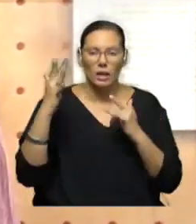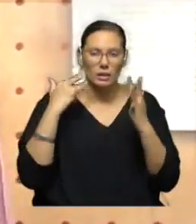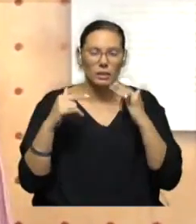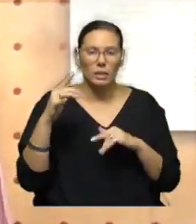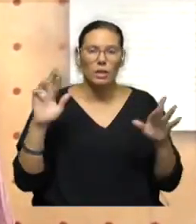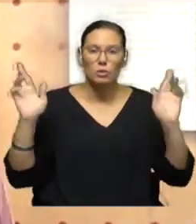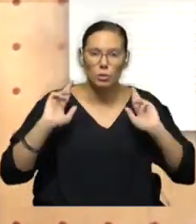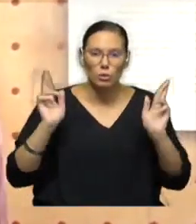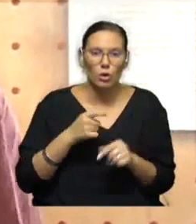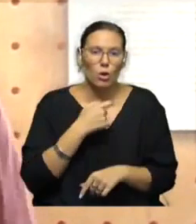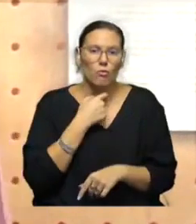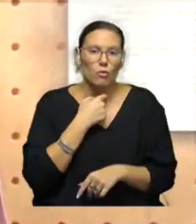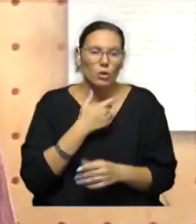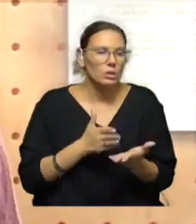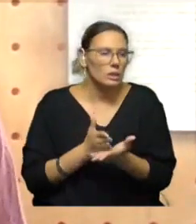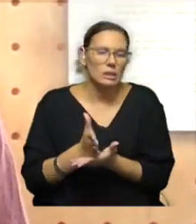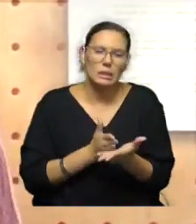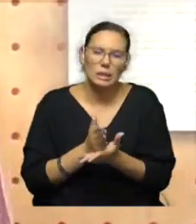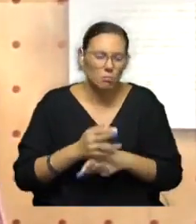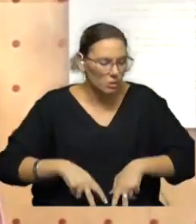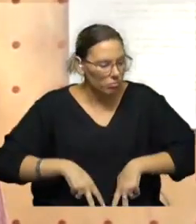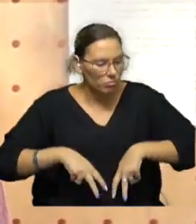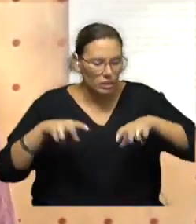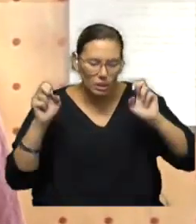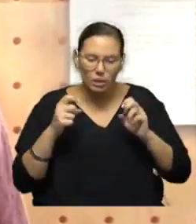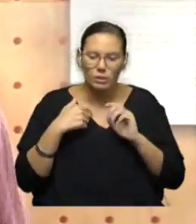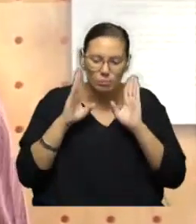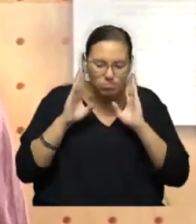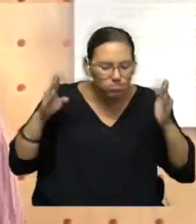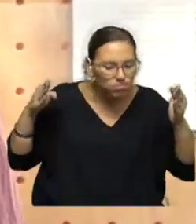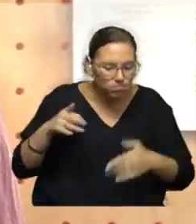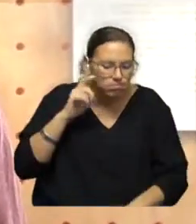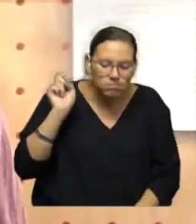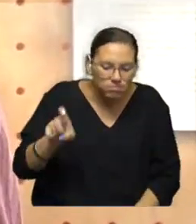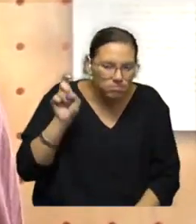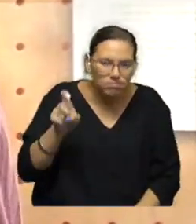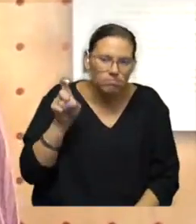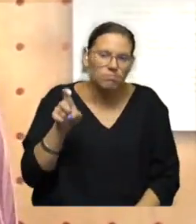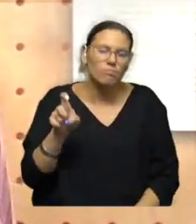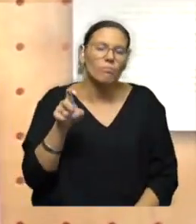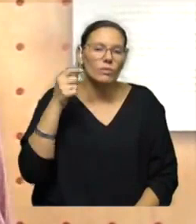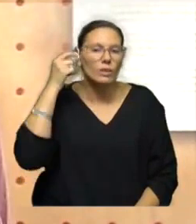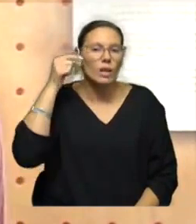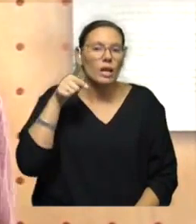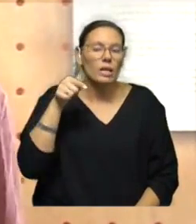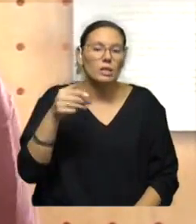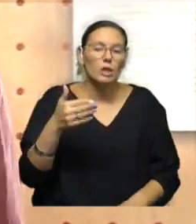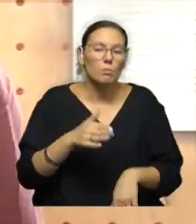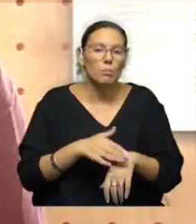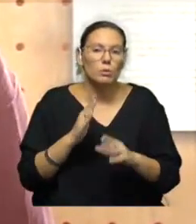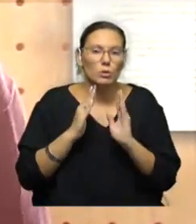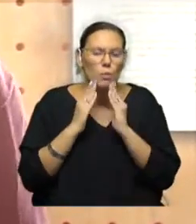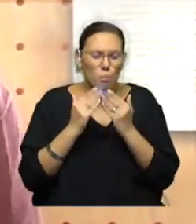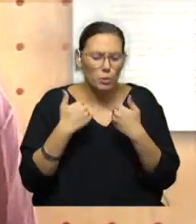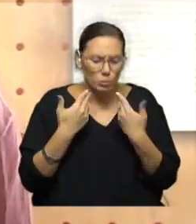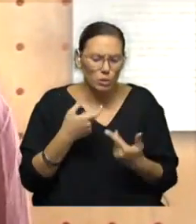ha sido siempre como motor de mi investigación y en ese entonces la pregunta era esta: ¿cuál es el